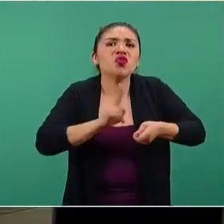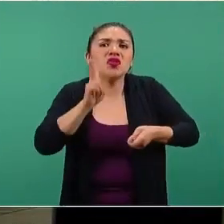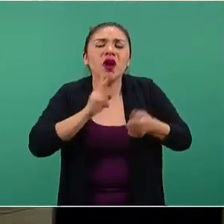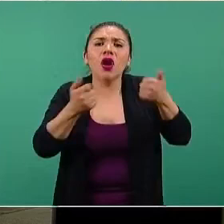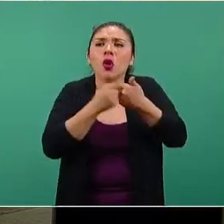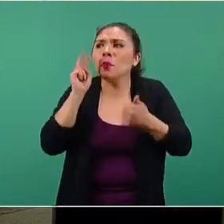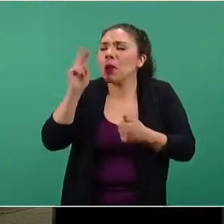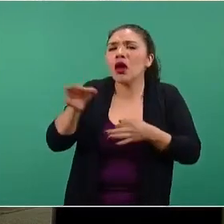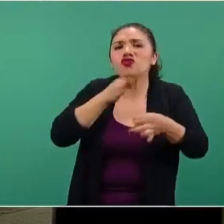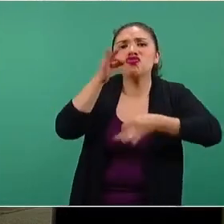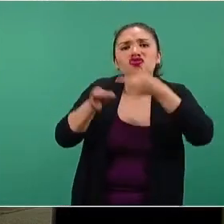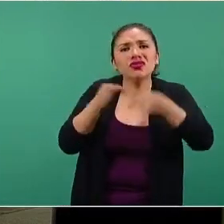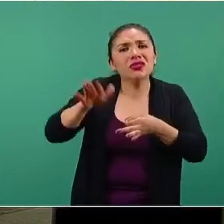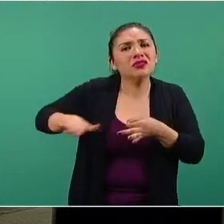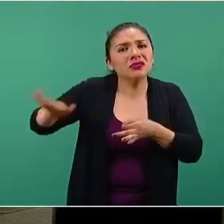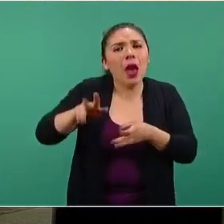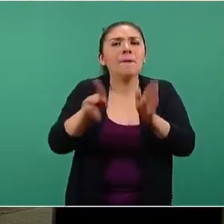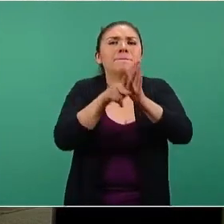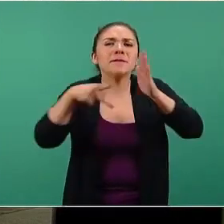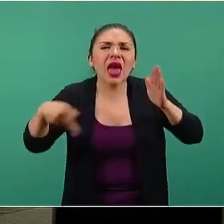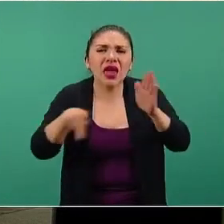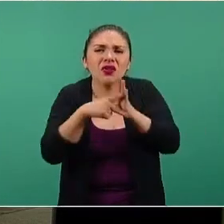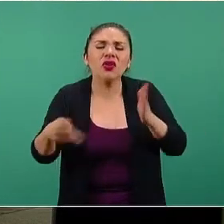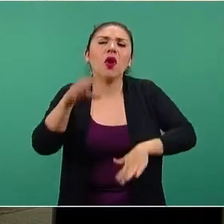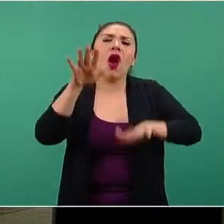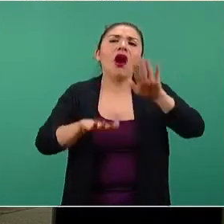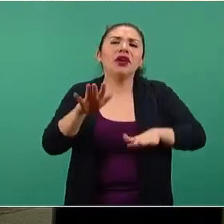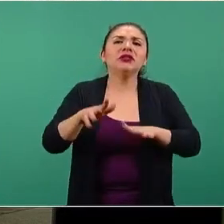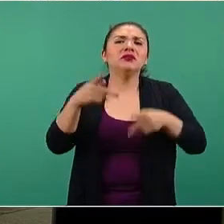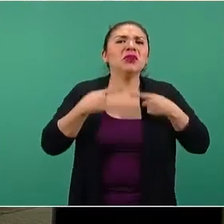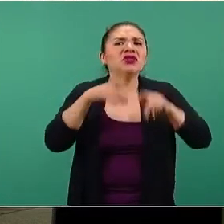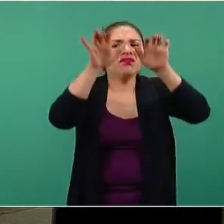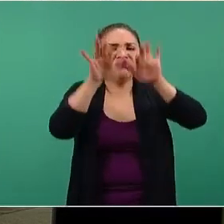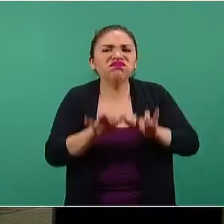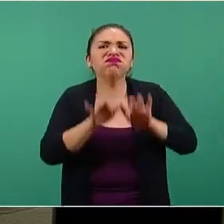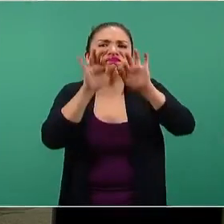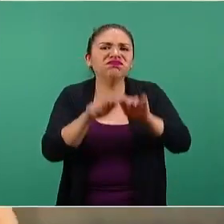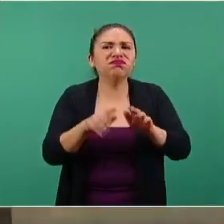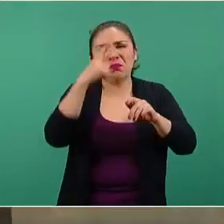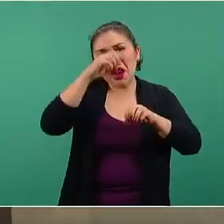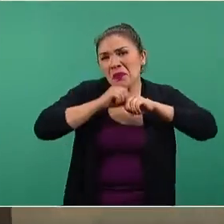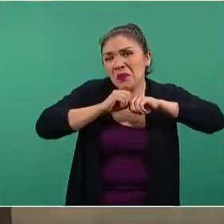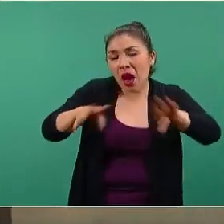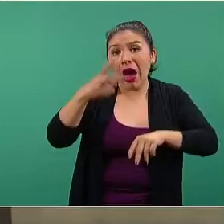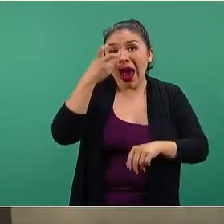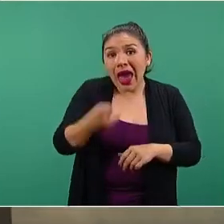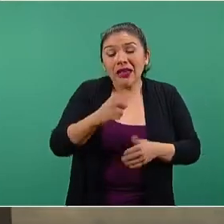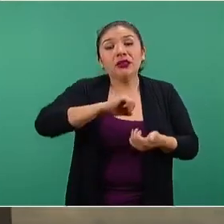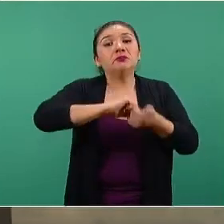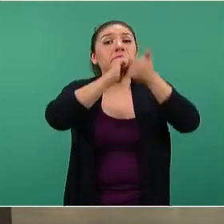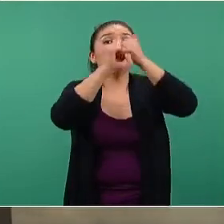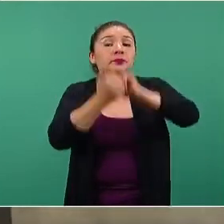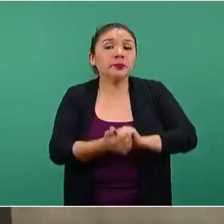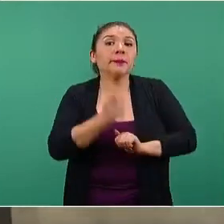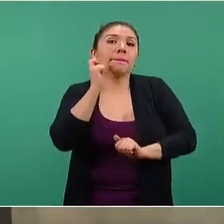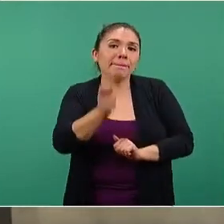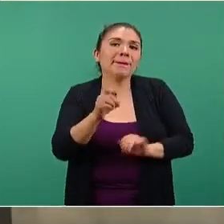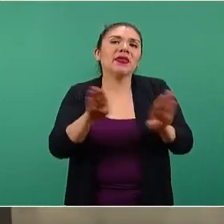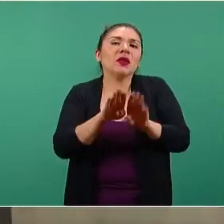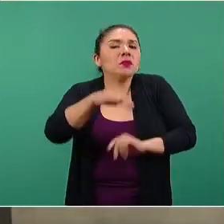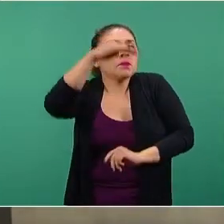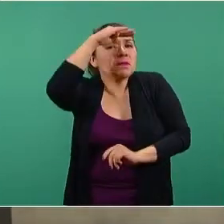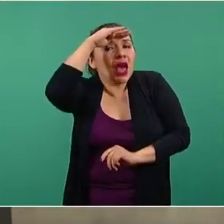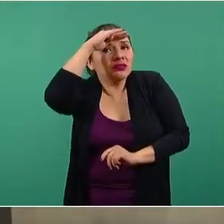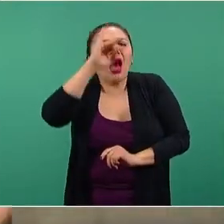las noticias, en los periódicos, y a veces escriben los columnistas y demás. Y entonces lo que lleva es a una falsa